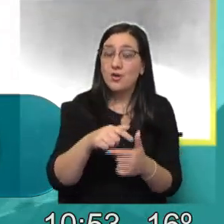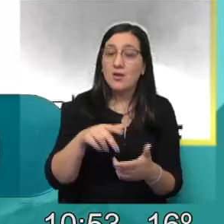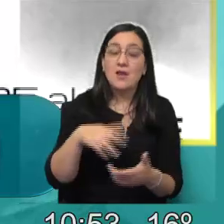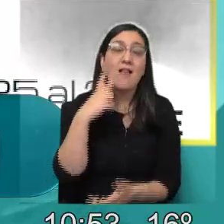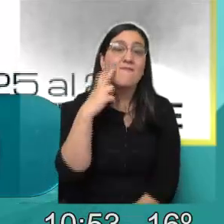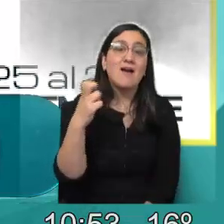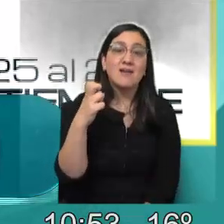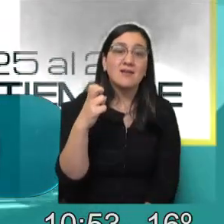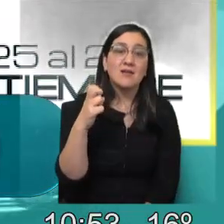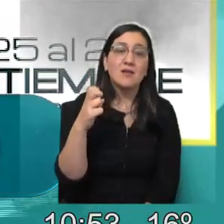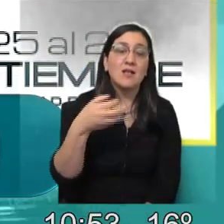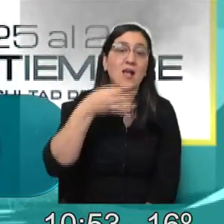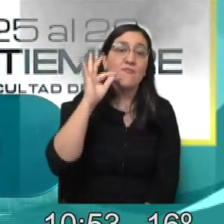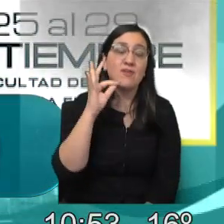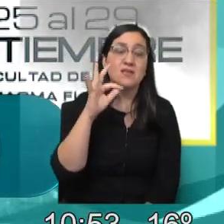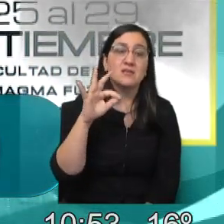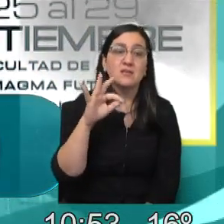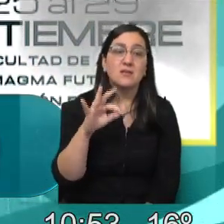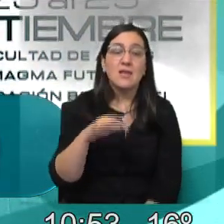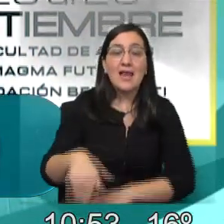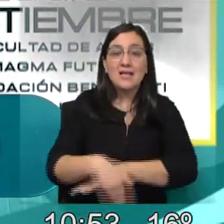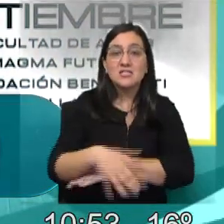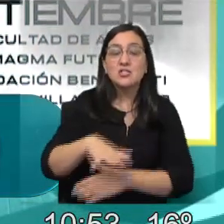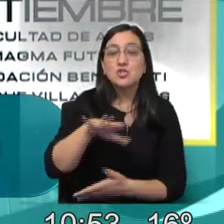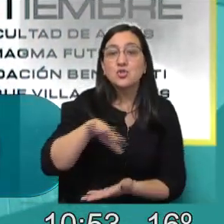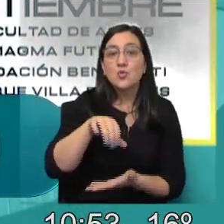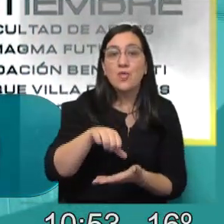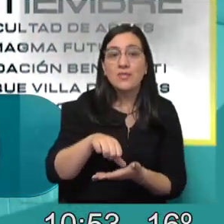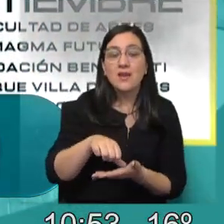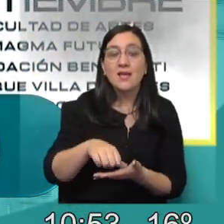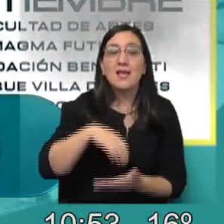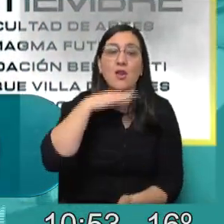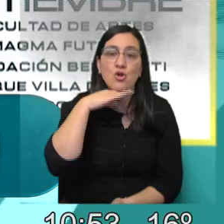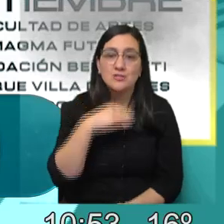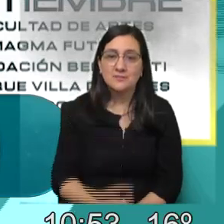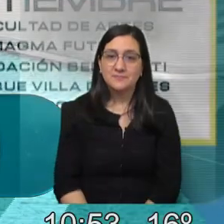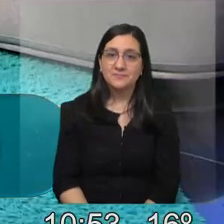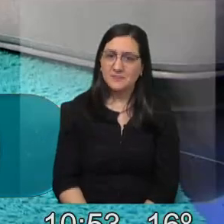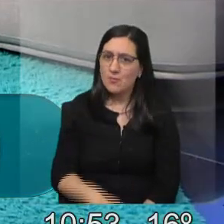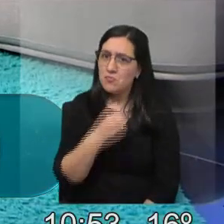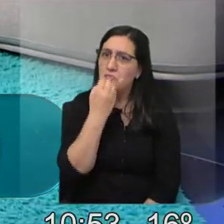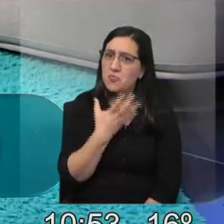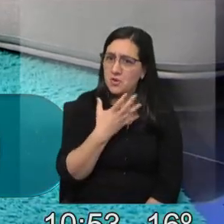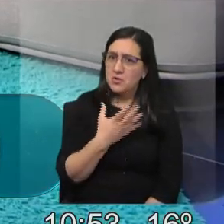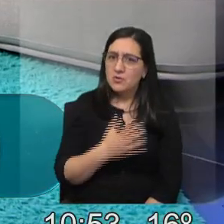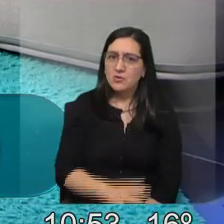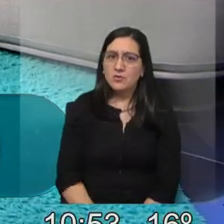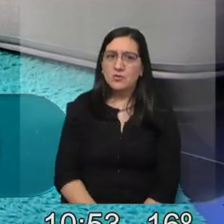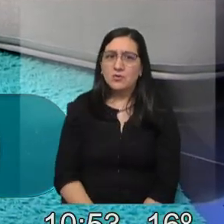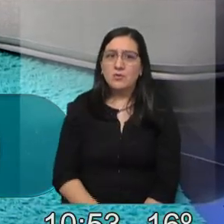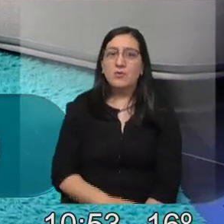Ronda Café, ahí en Ciudadela y Canelones. Qué divino. Así que, o sea, todos invitados. O sea, está buenísimo que van a ir